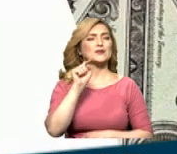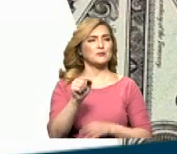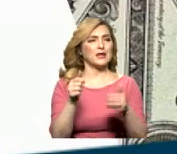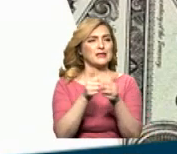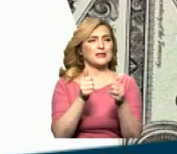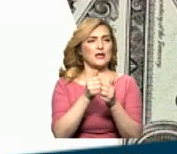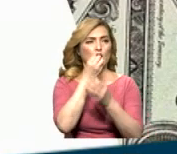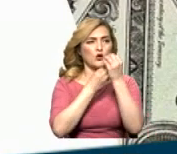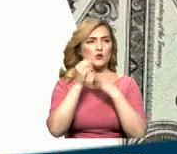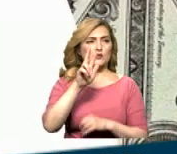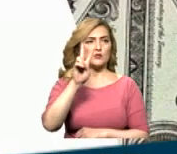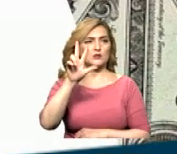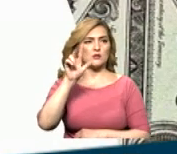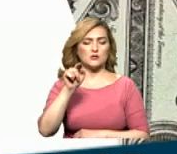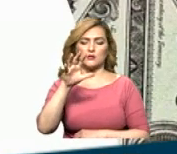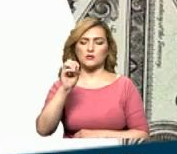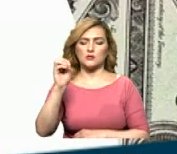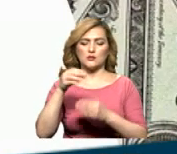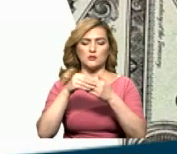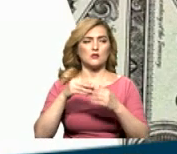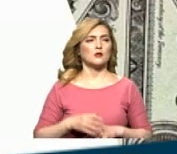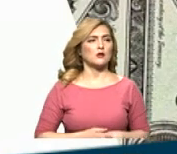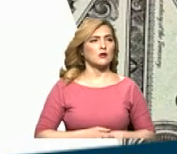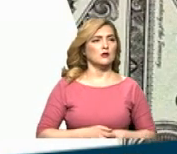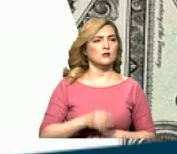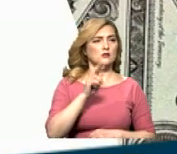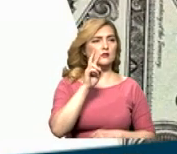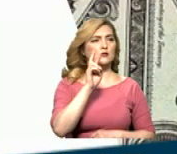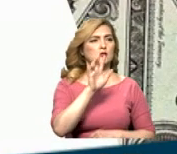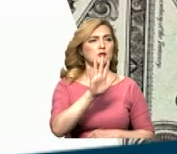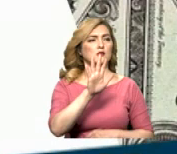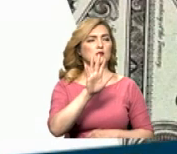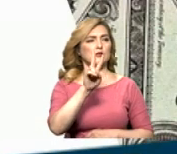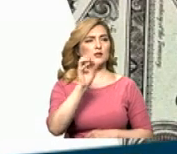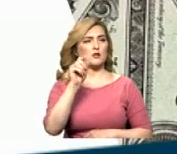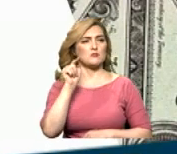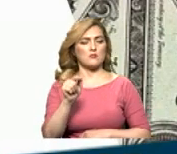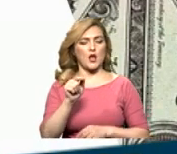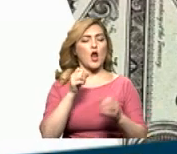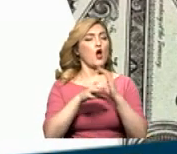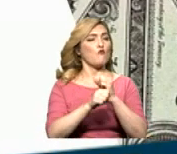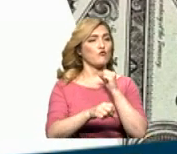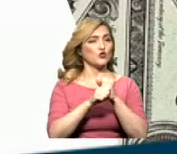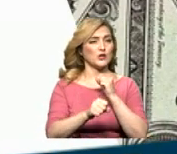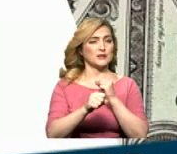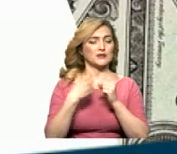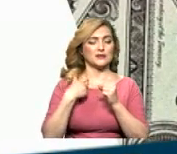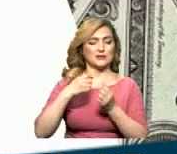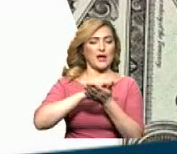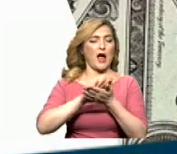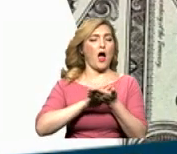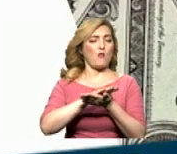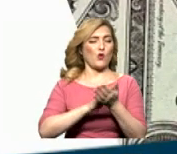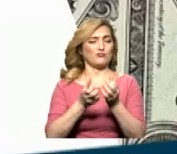323 mil 500 dólares 200 mil fundas de jabón líquido con su dispensador por 532 mil dólares